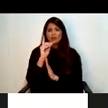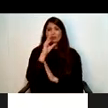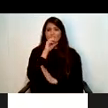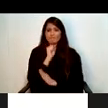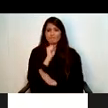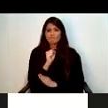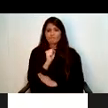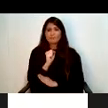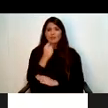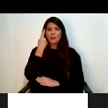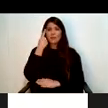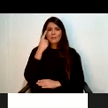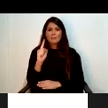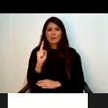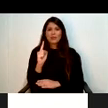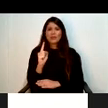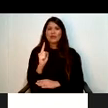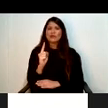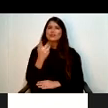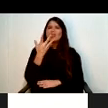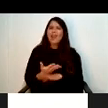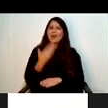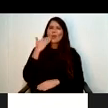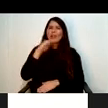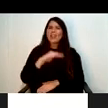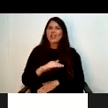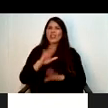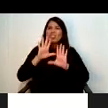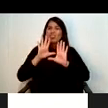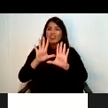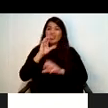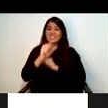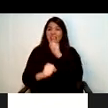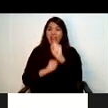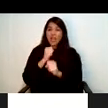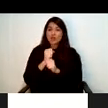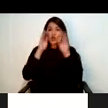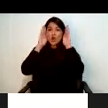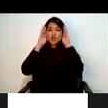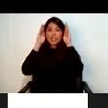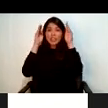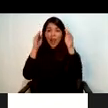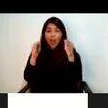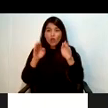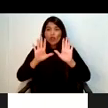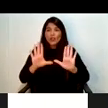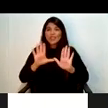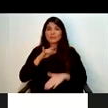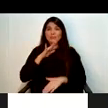un niño o niña de 10 años que dura concentrado 10 minutos,